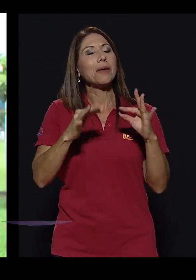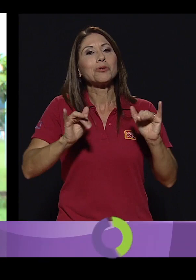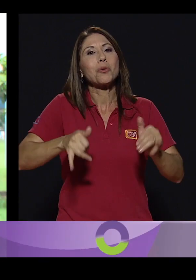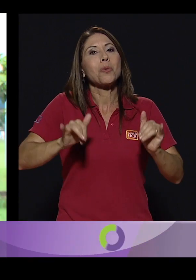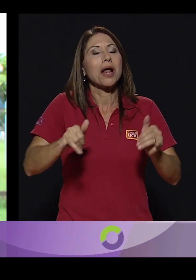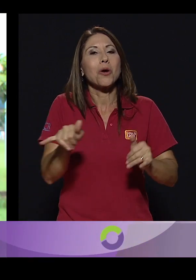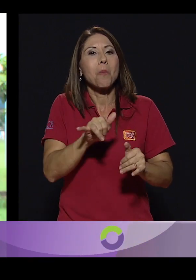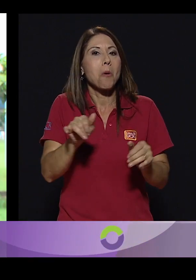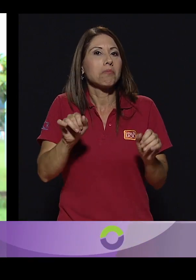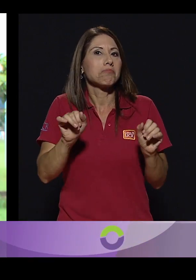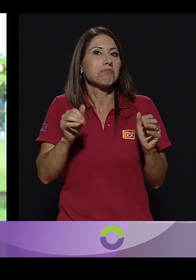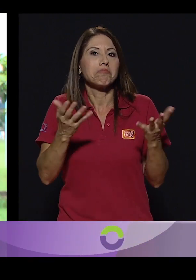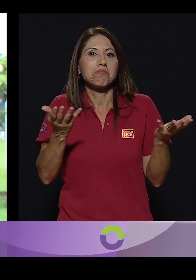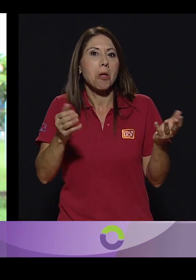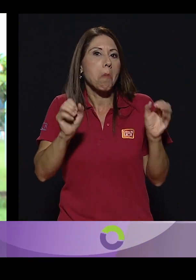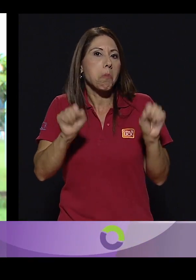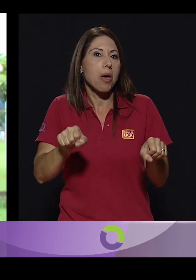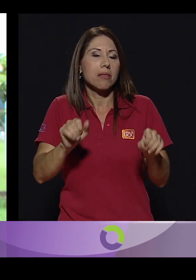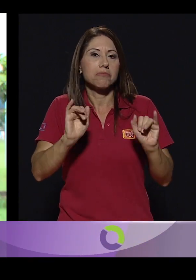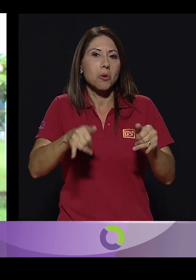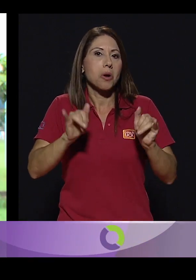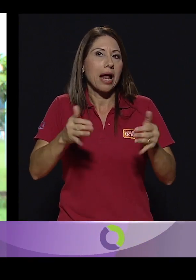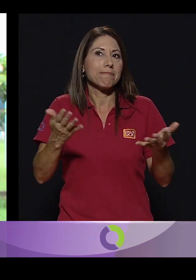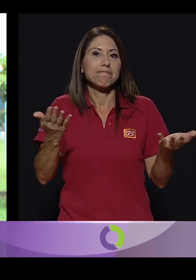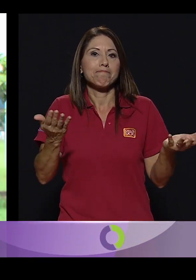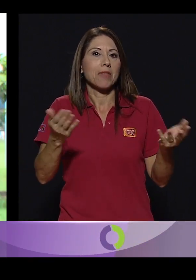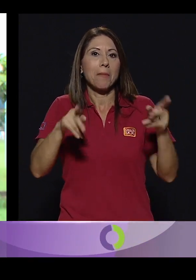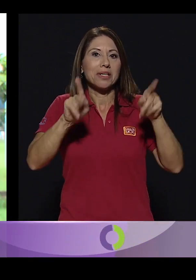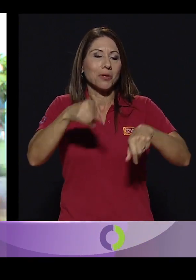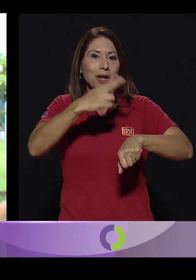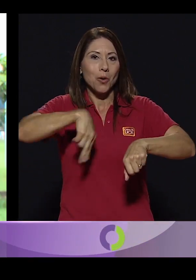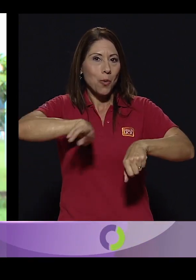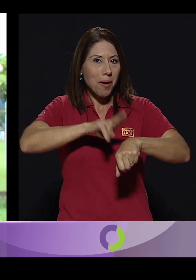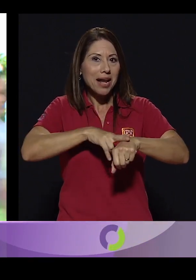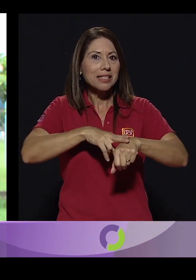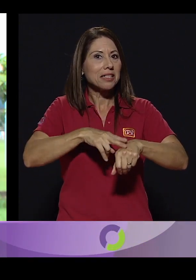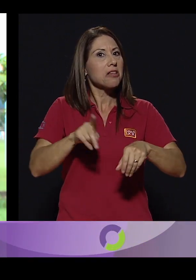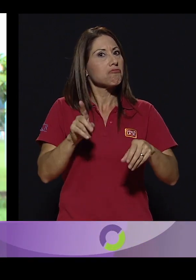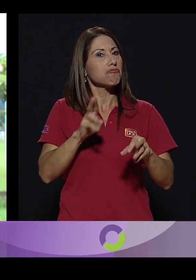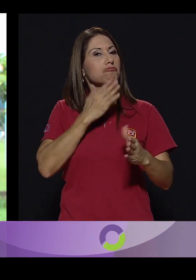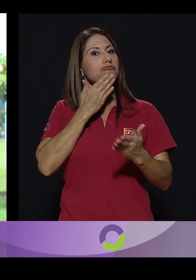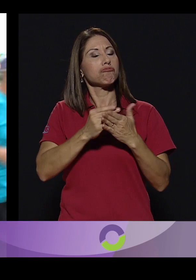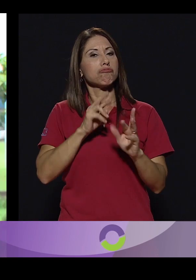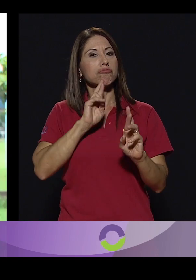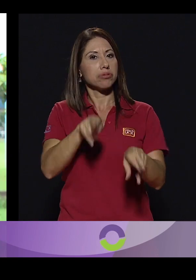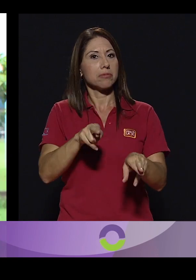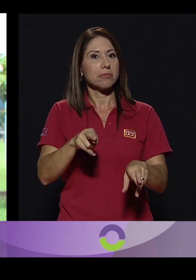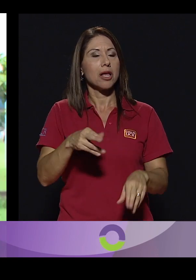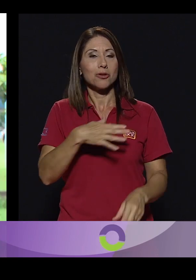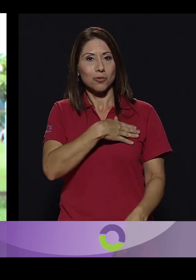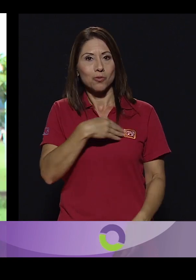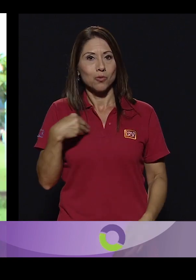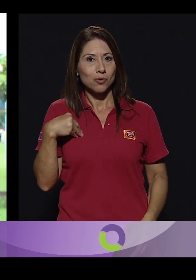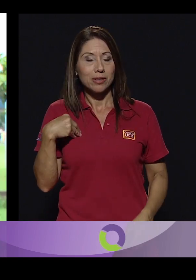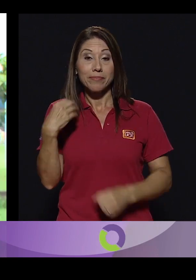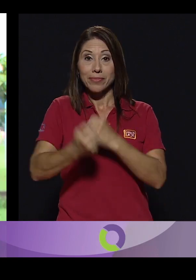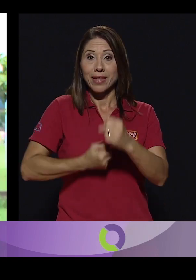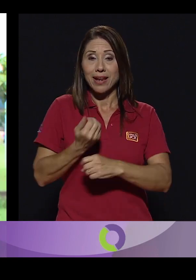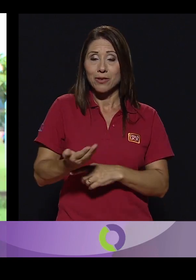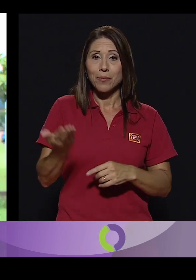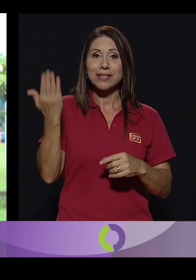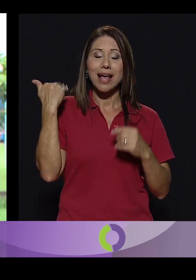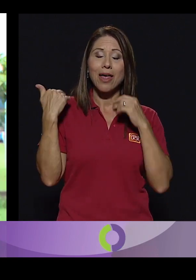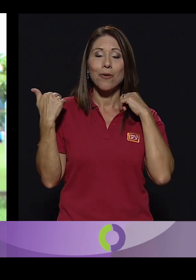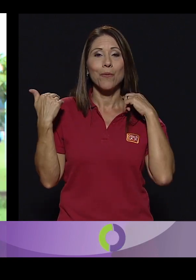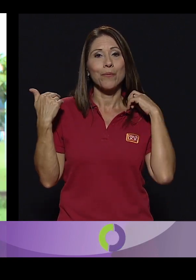cómo podemos jugar no sé a personas normales y nos fue bien nos gusta y el